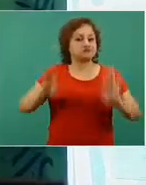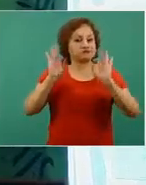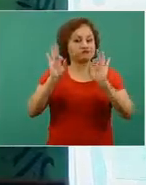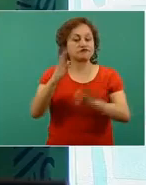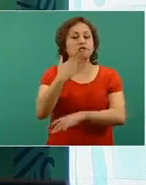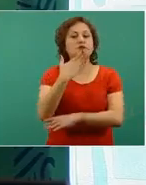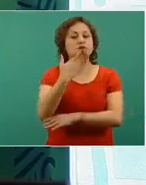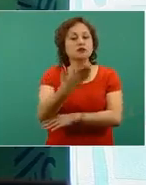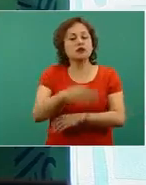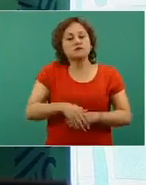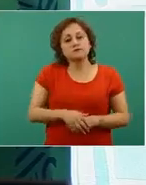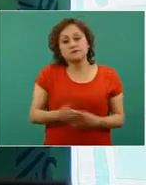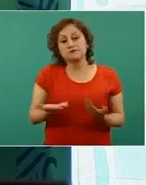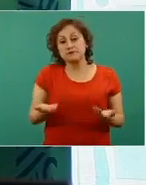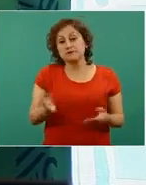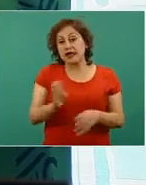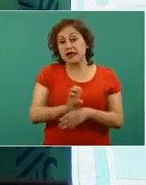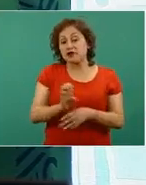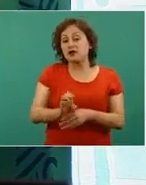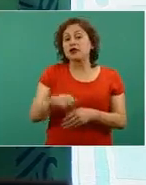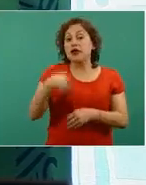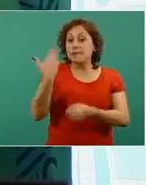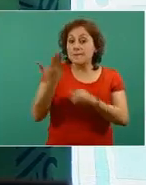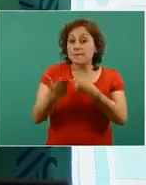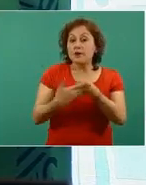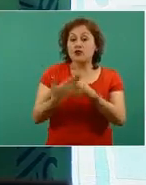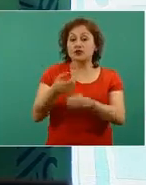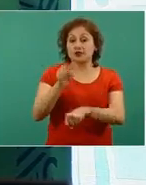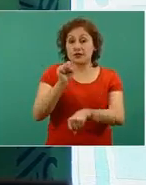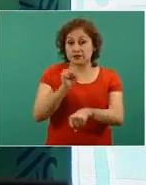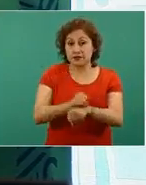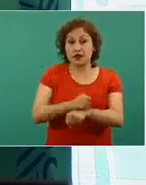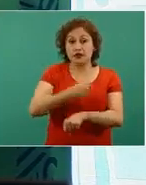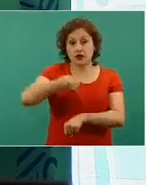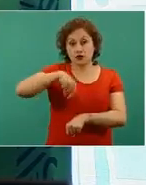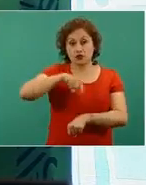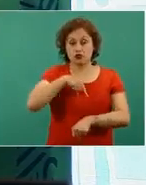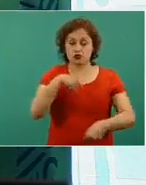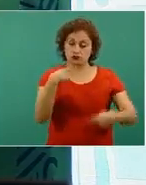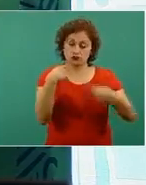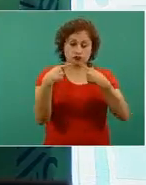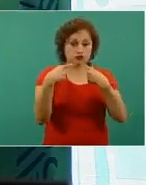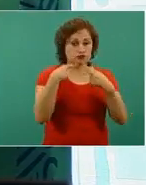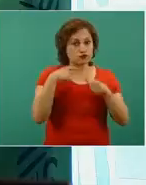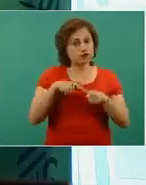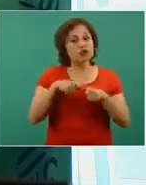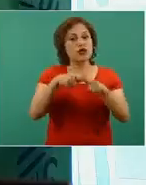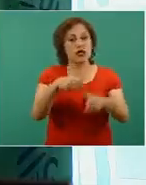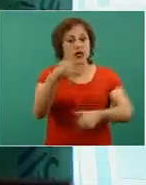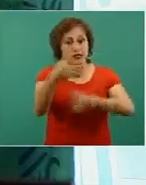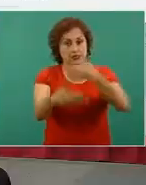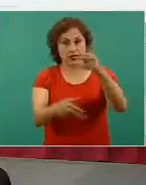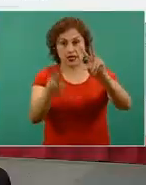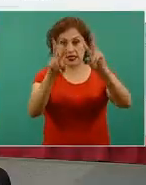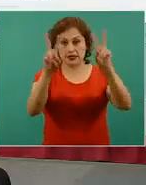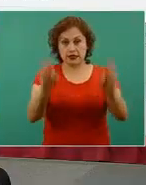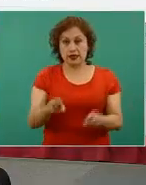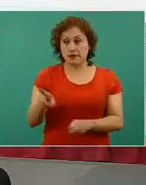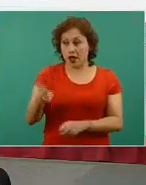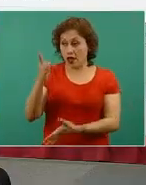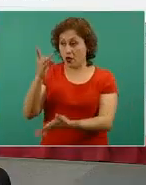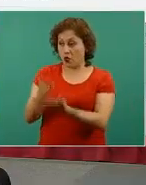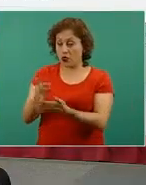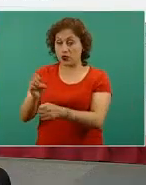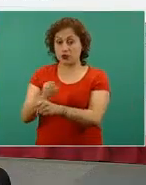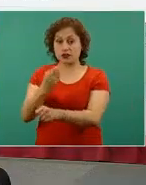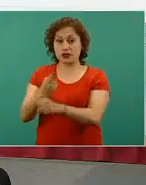semana estaremos trabajando detalles ya no solo con la Secretaría de Educación Pública, sino también